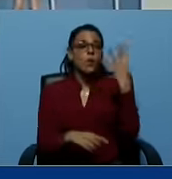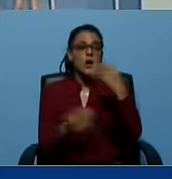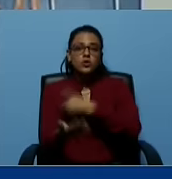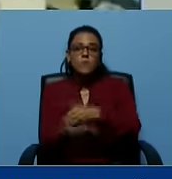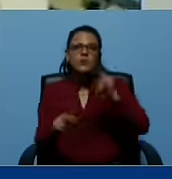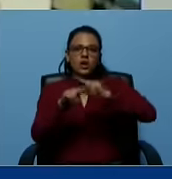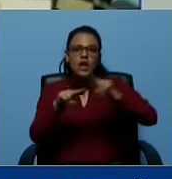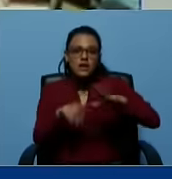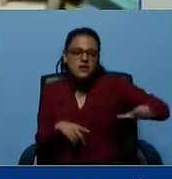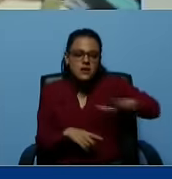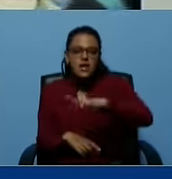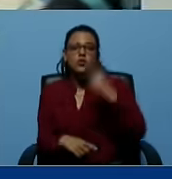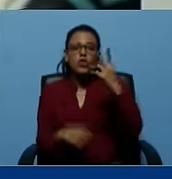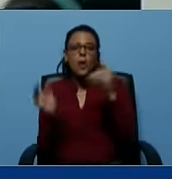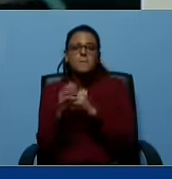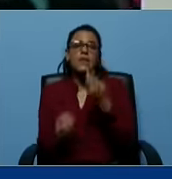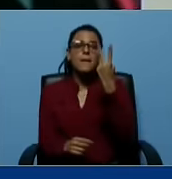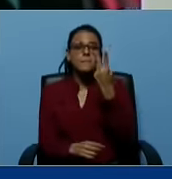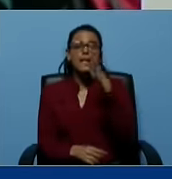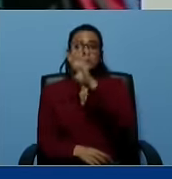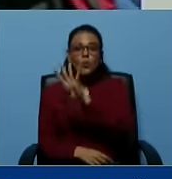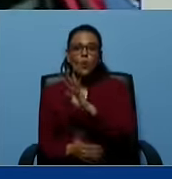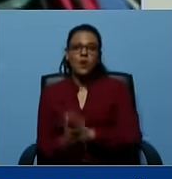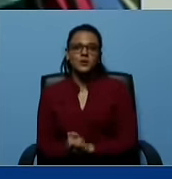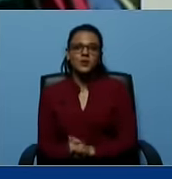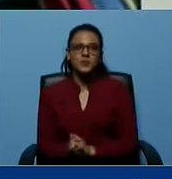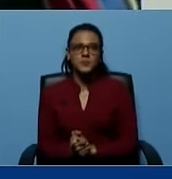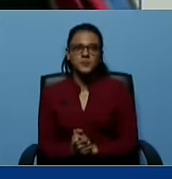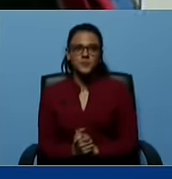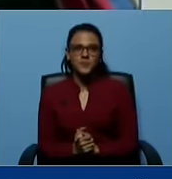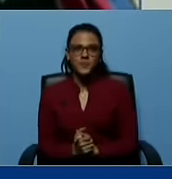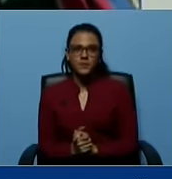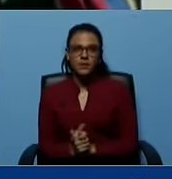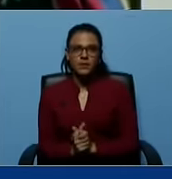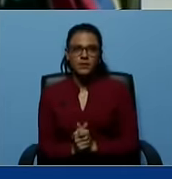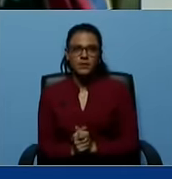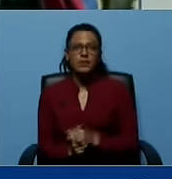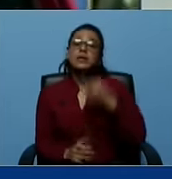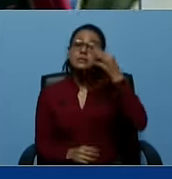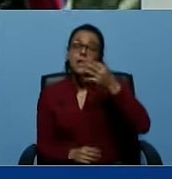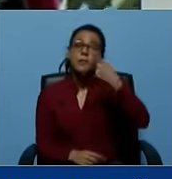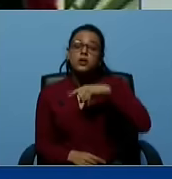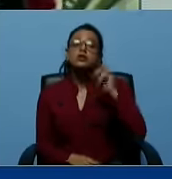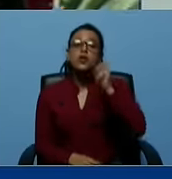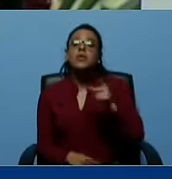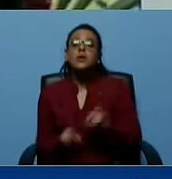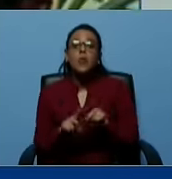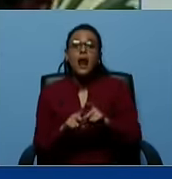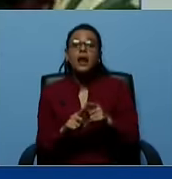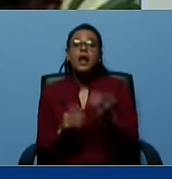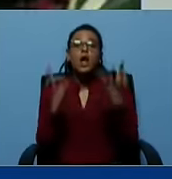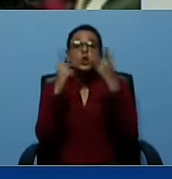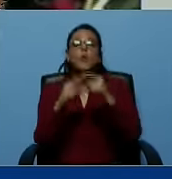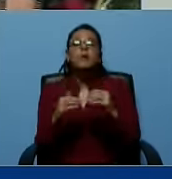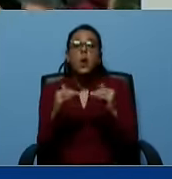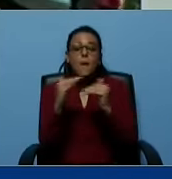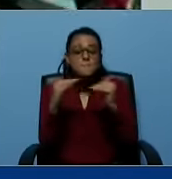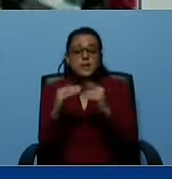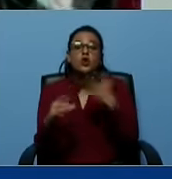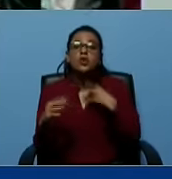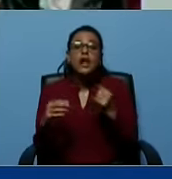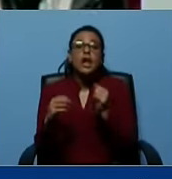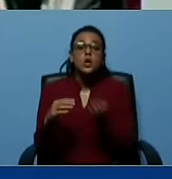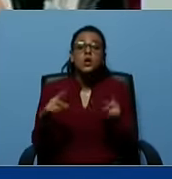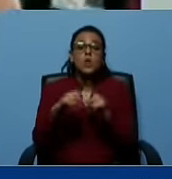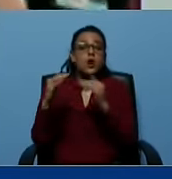este año 2024. 4.500.000 como mínimo. Siempre ponemos el mínimo. Si llegamos a 6 es mejor,